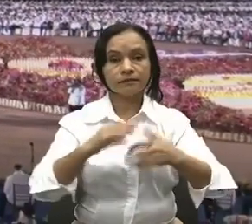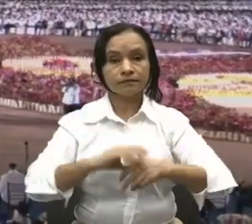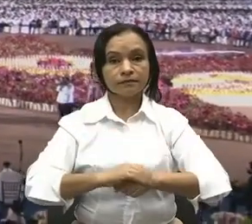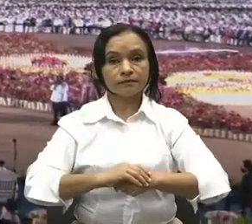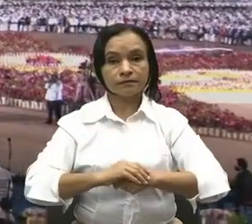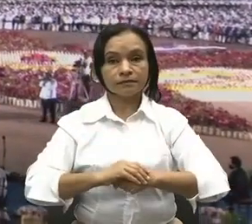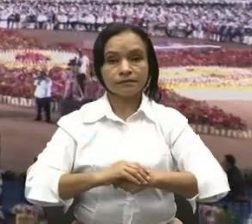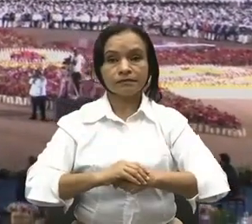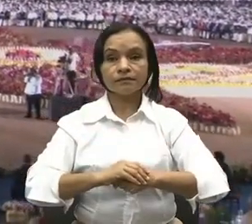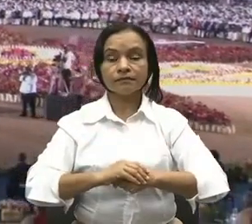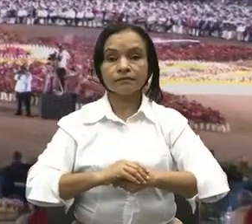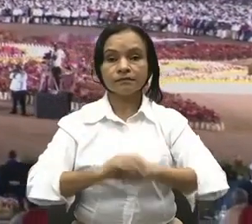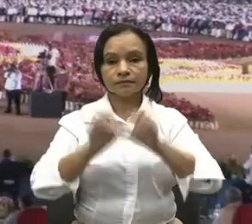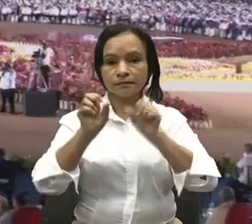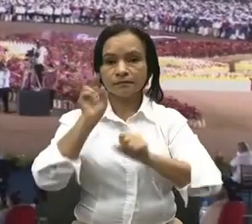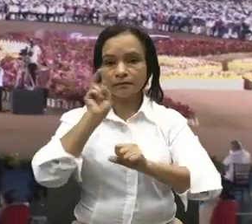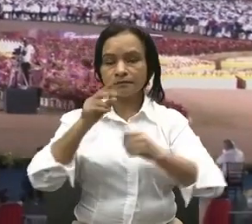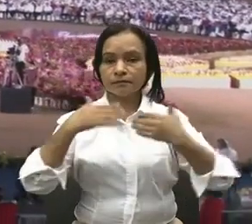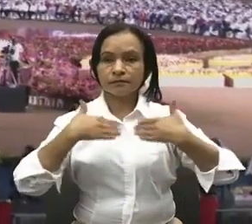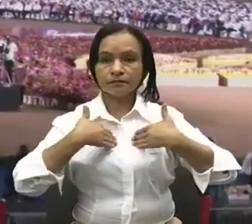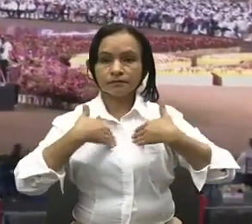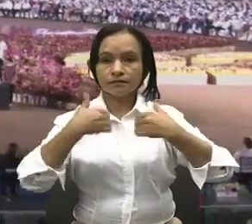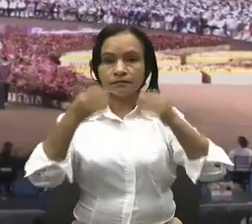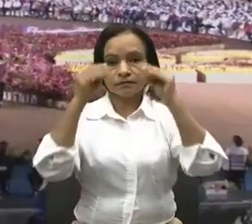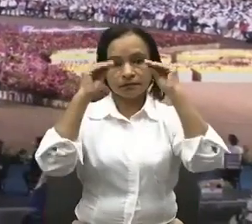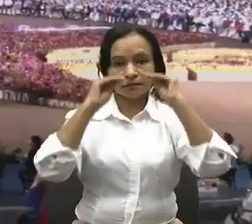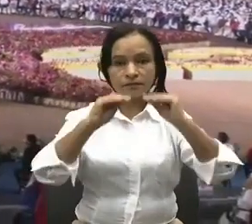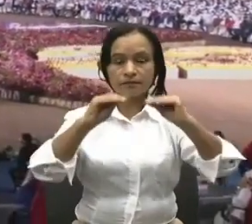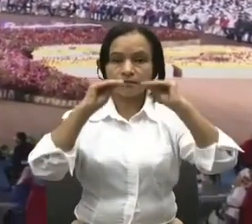que tienen que ver con salud, educación,